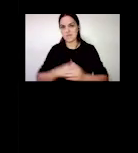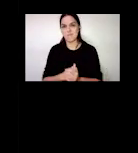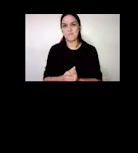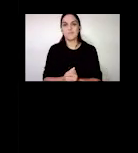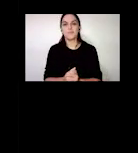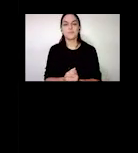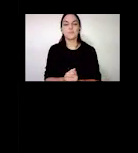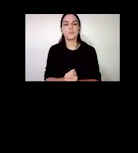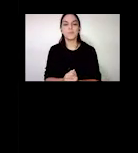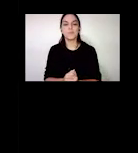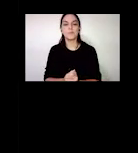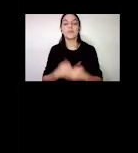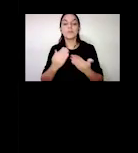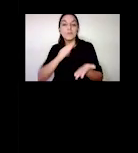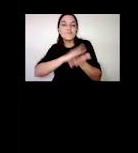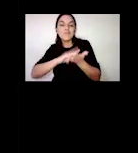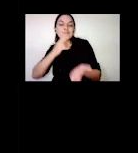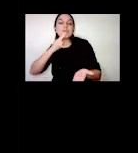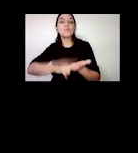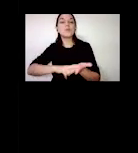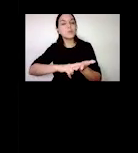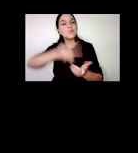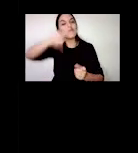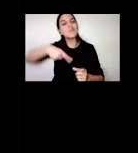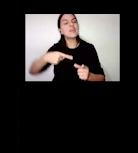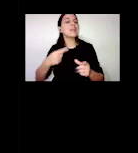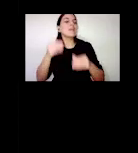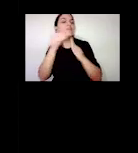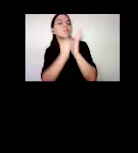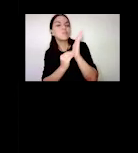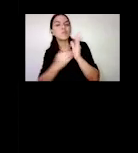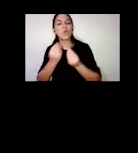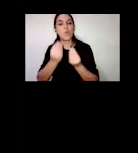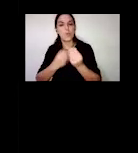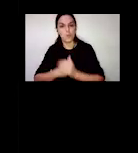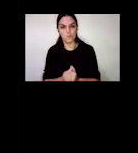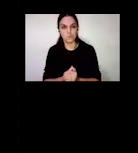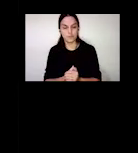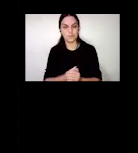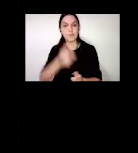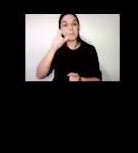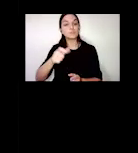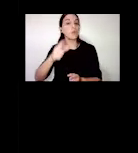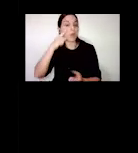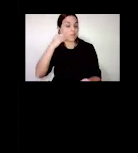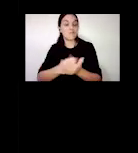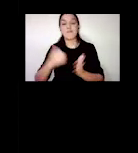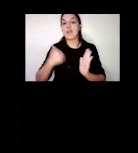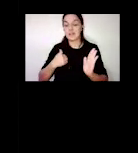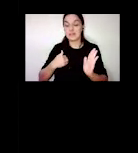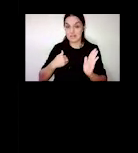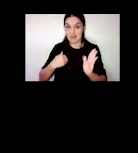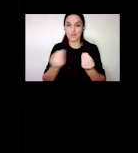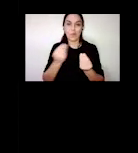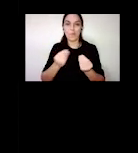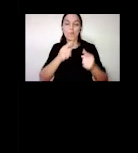Entonces, la base imponible va a estar constituida de esta manera. Para los residentes argentinos, por la sumatoria del